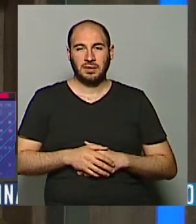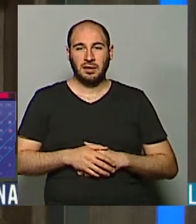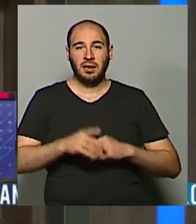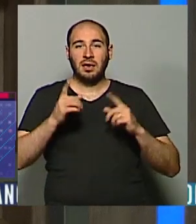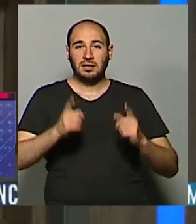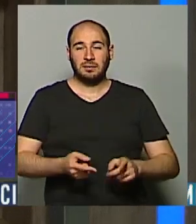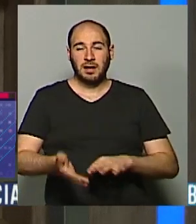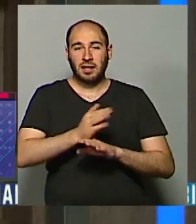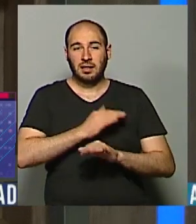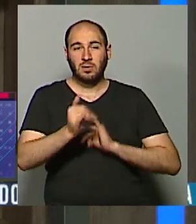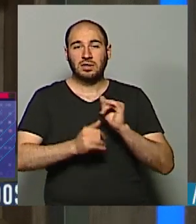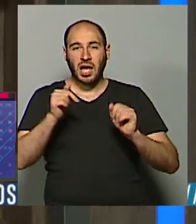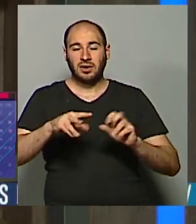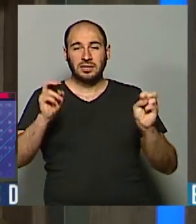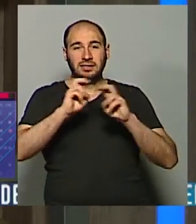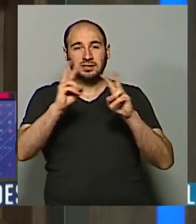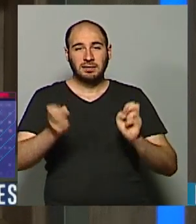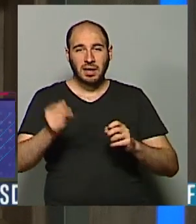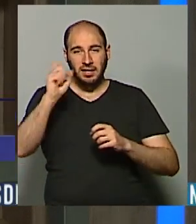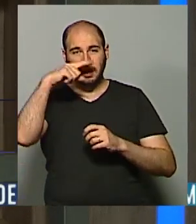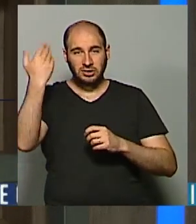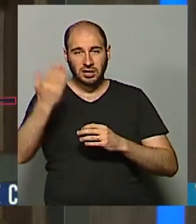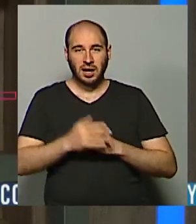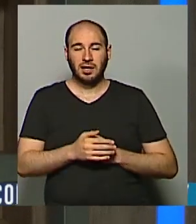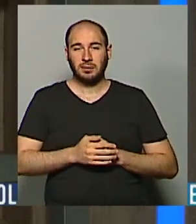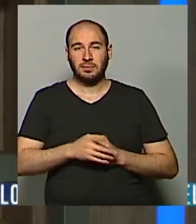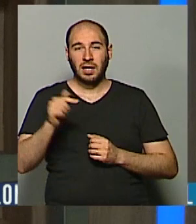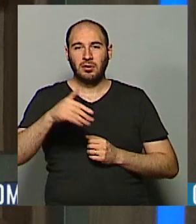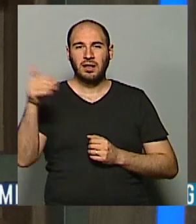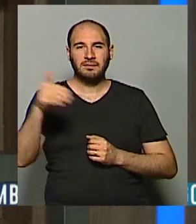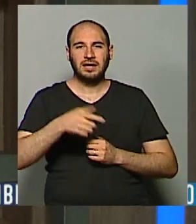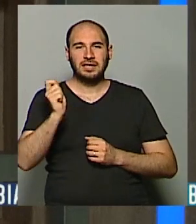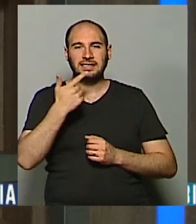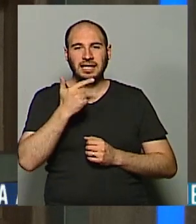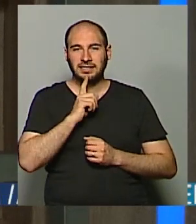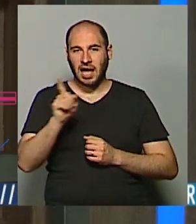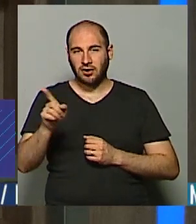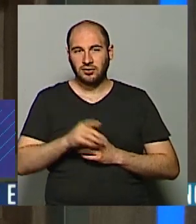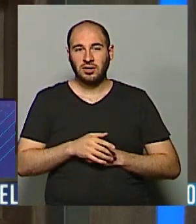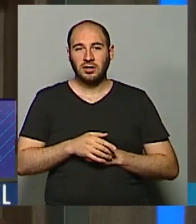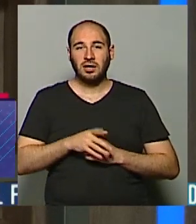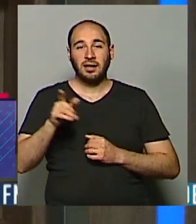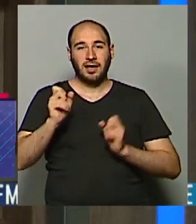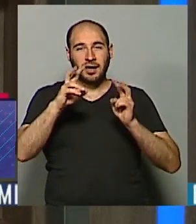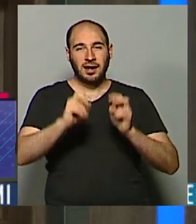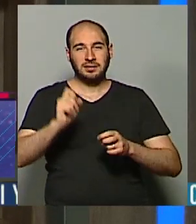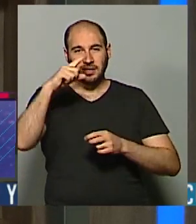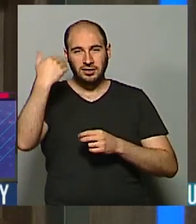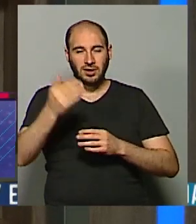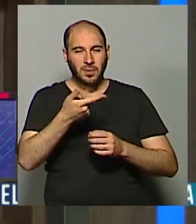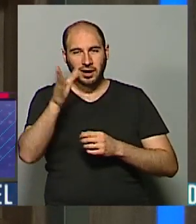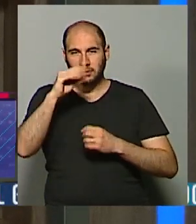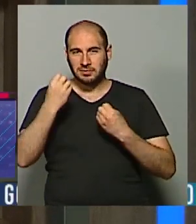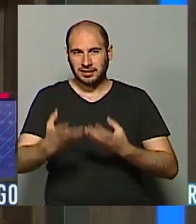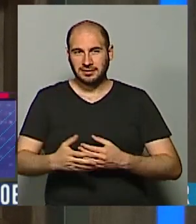también lo anticipamos y es momento de hablar de la situación internacional y para ello lo tenemos a Santiago Prohn, quien es analista internacional. Muy buenas